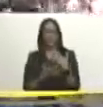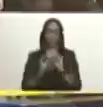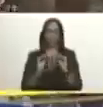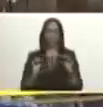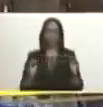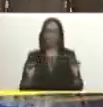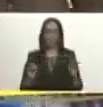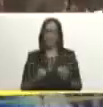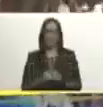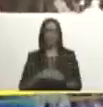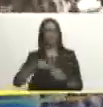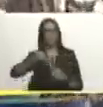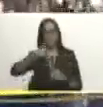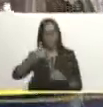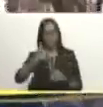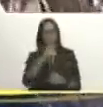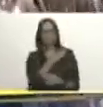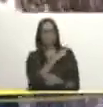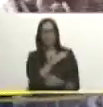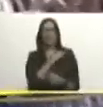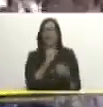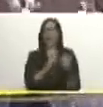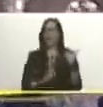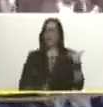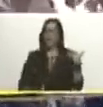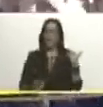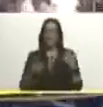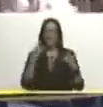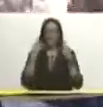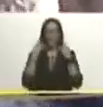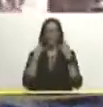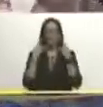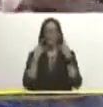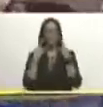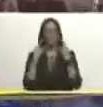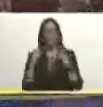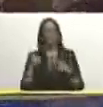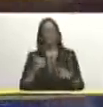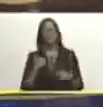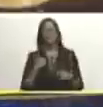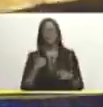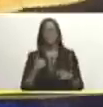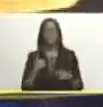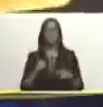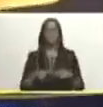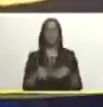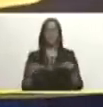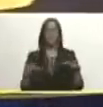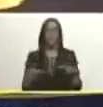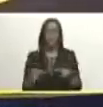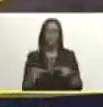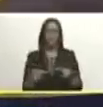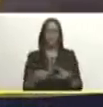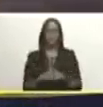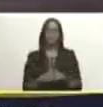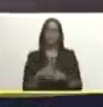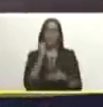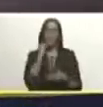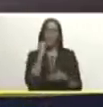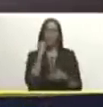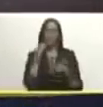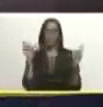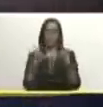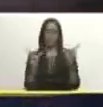combate. Autoridad, el presidente Nicolás Maduro, estar alerta ante cualquier pretensión de la canalla mediática. En estos